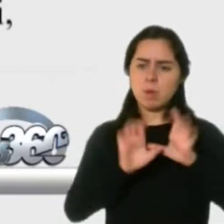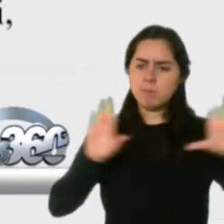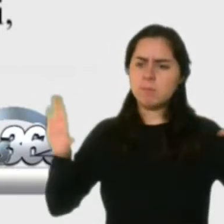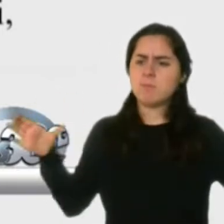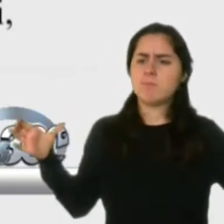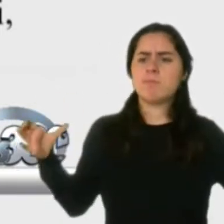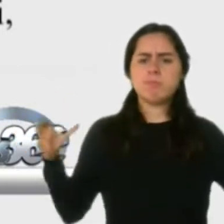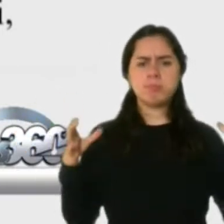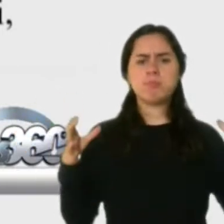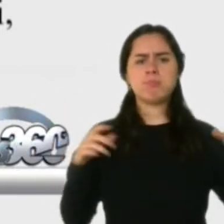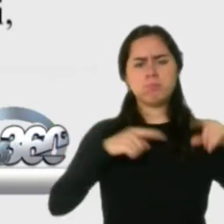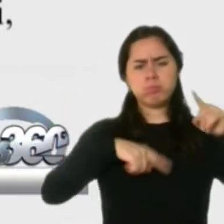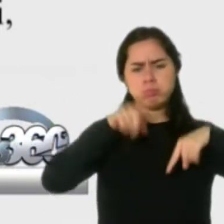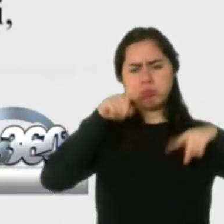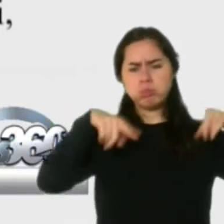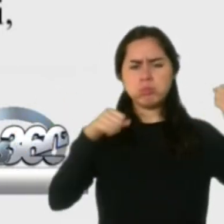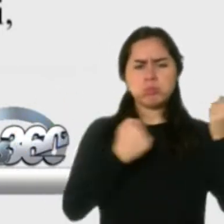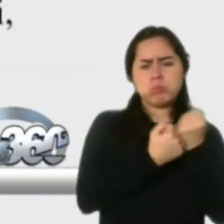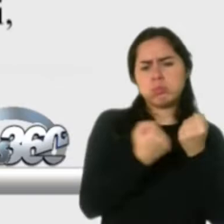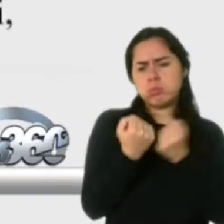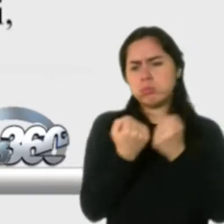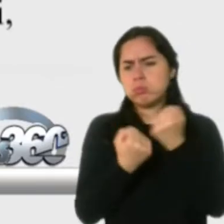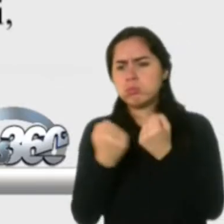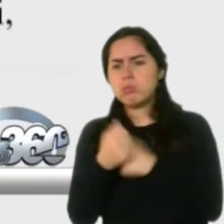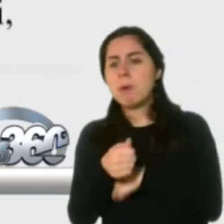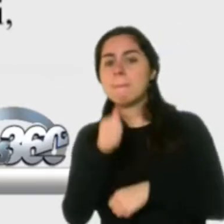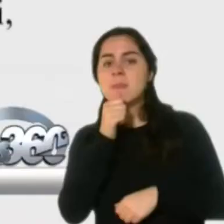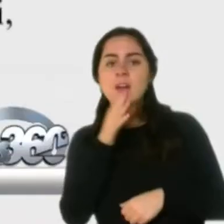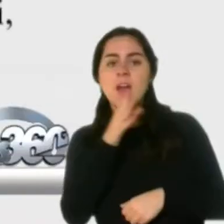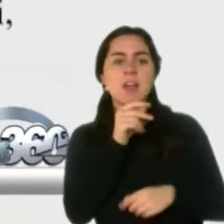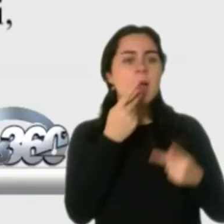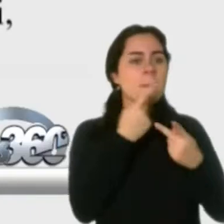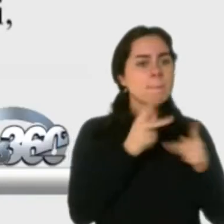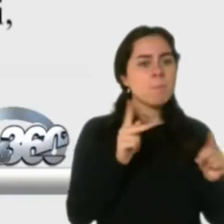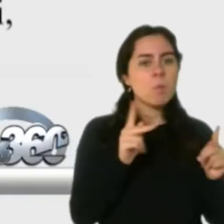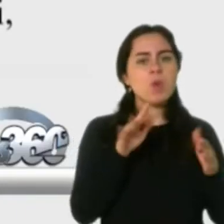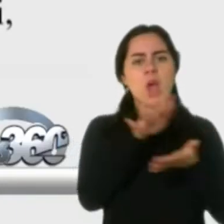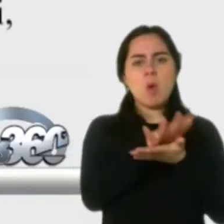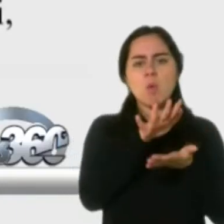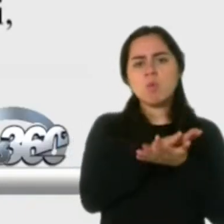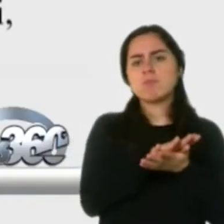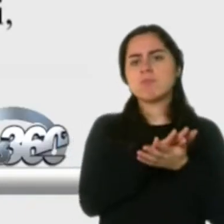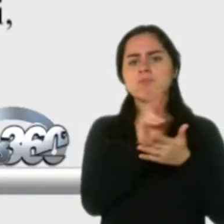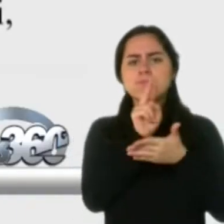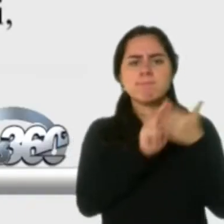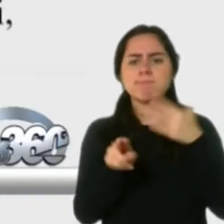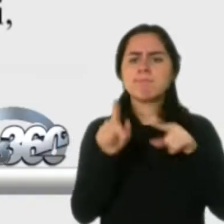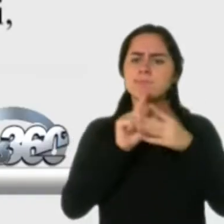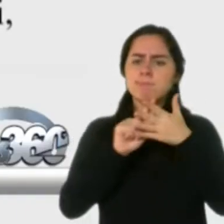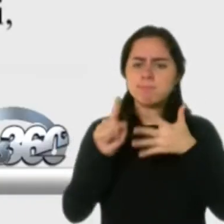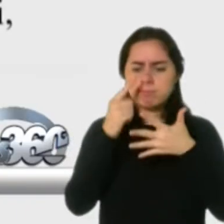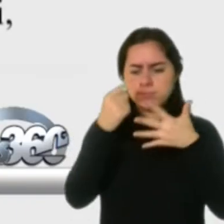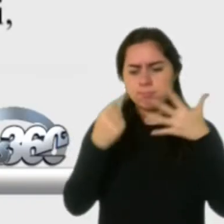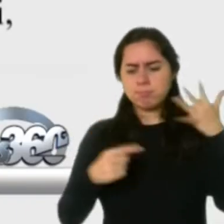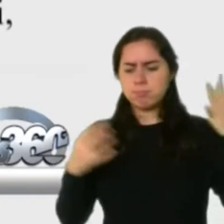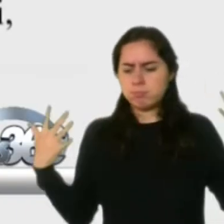colaboración extensa de la empresa privada, también de la academia y de un equipo de